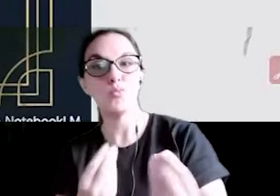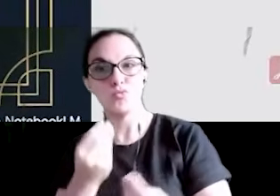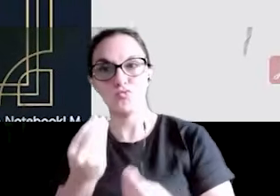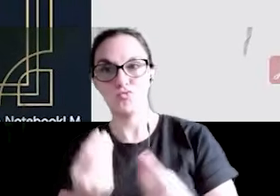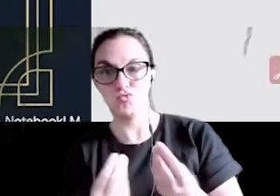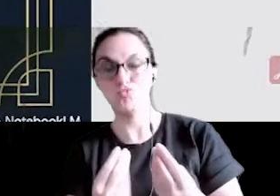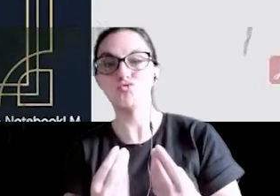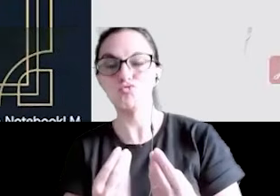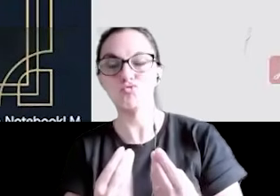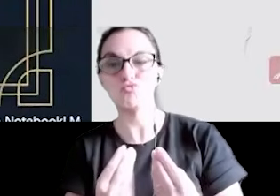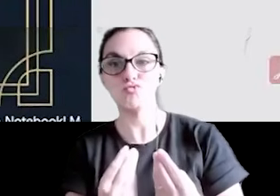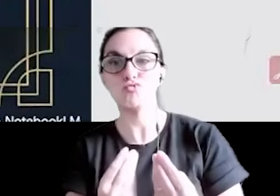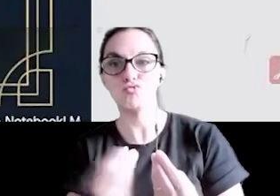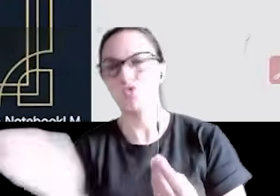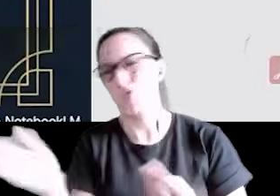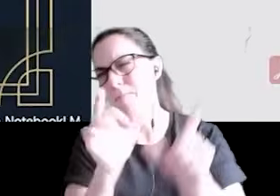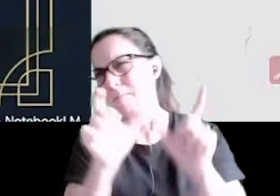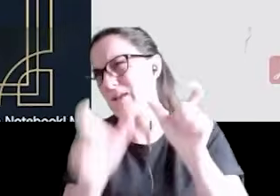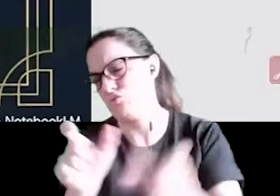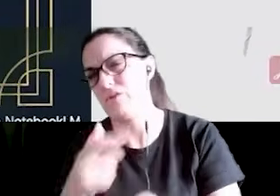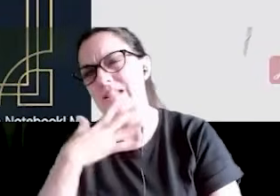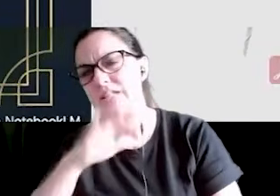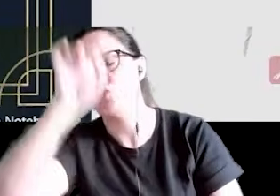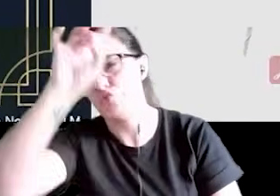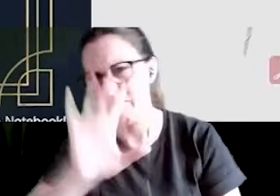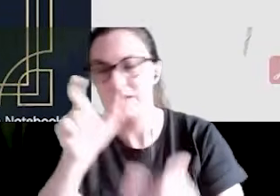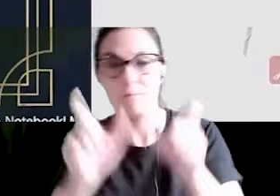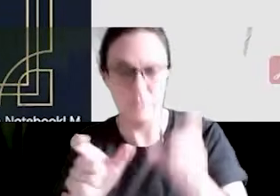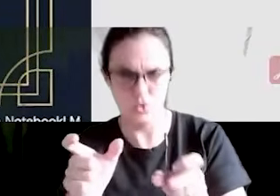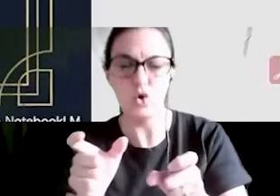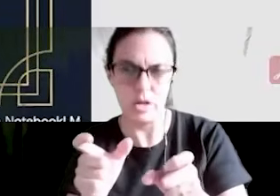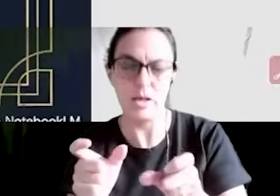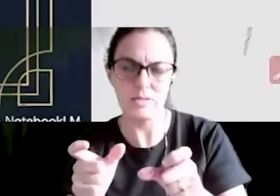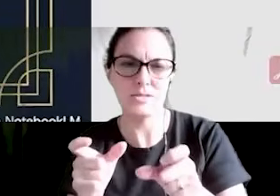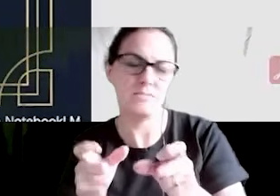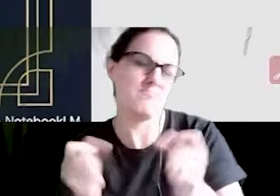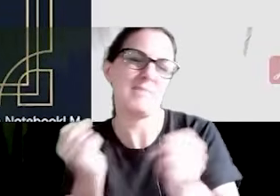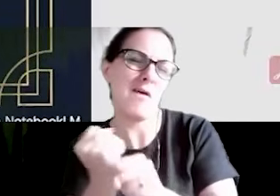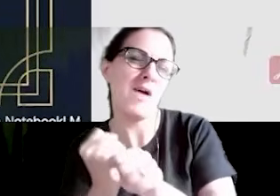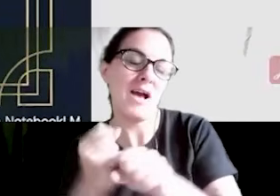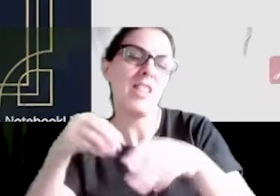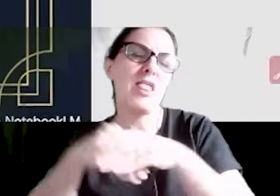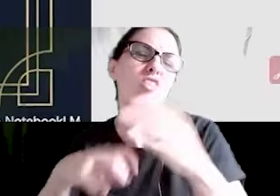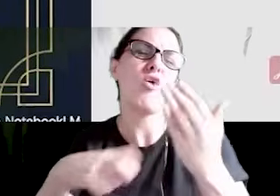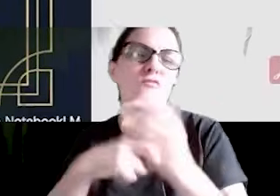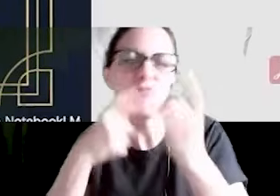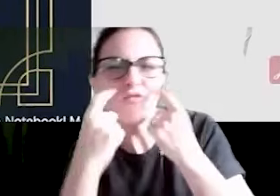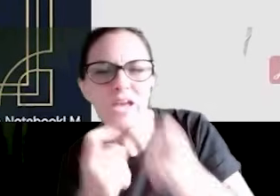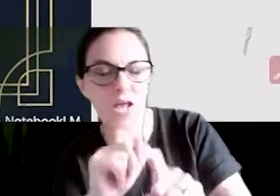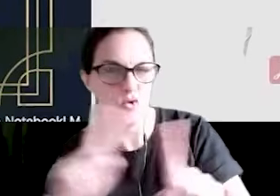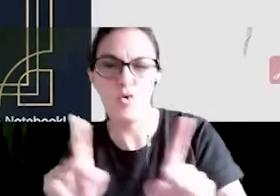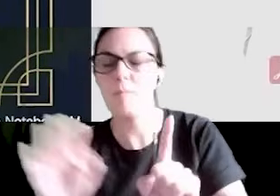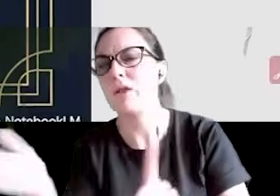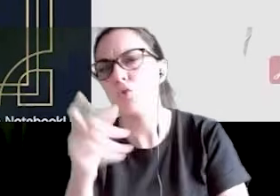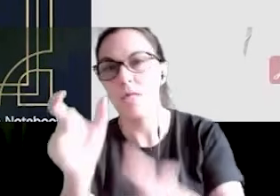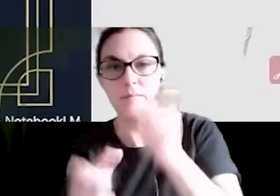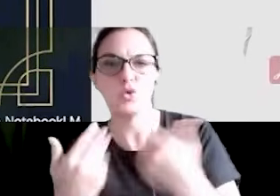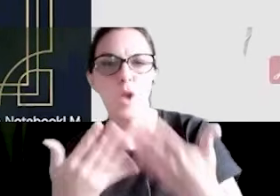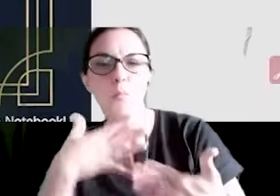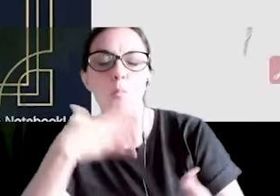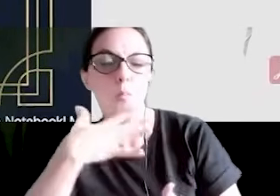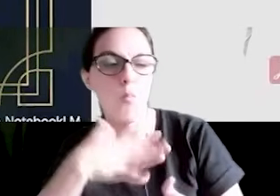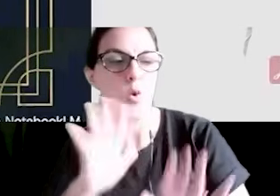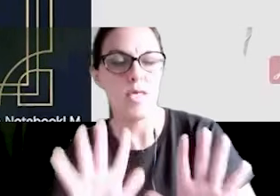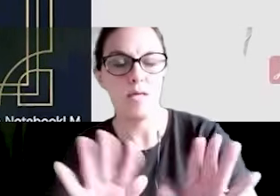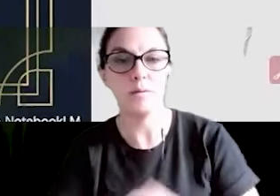de llegar a todos, ¿no? No solo a las personas que están en el proceso de fiscalización, sino también a aquellos sujetos, eh,